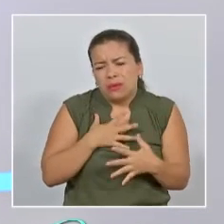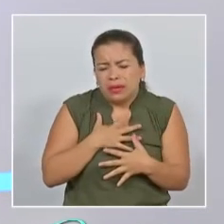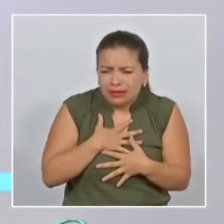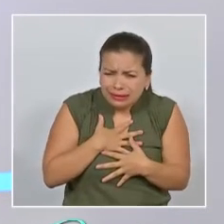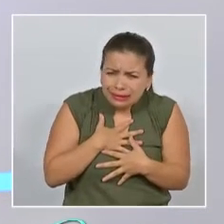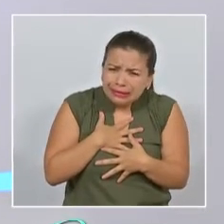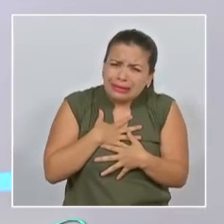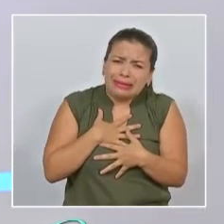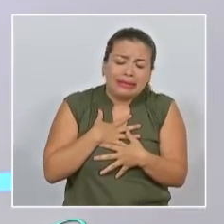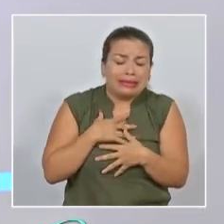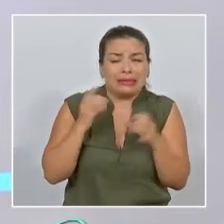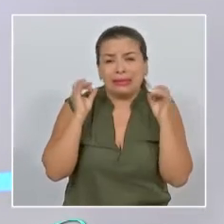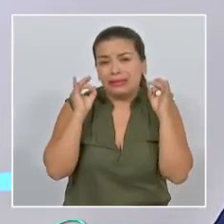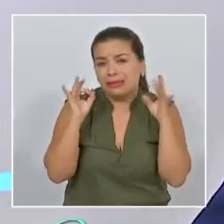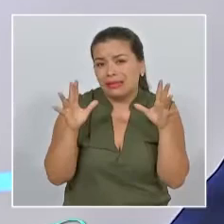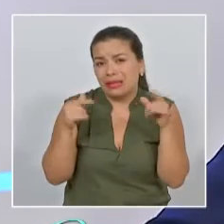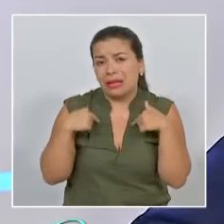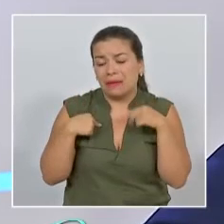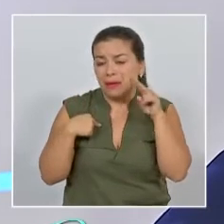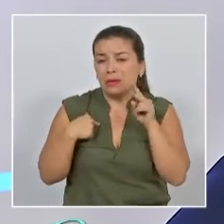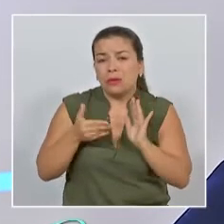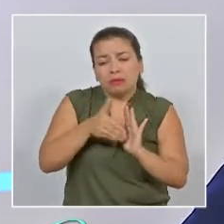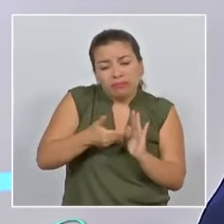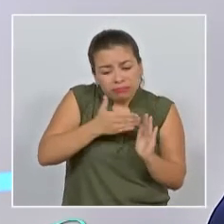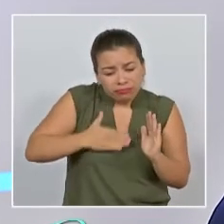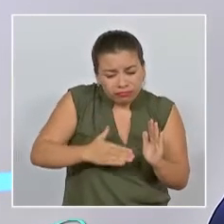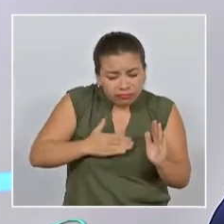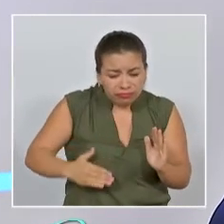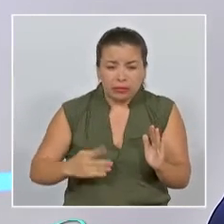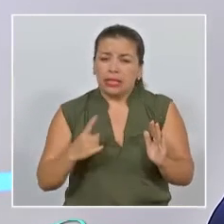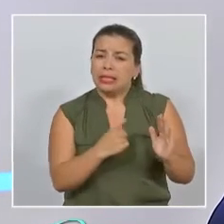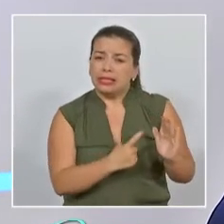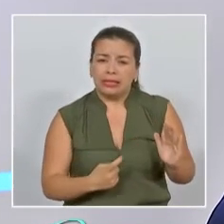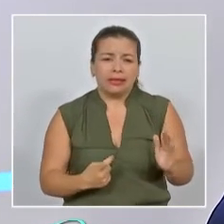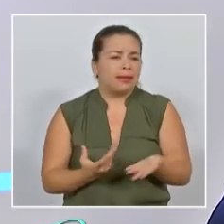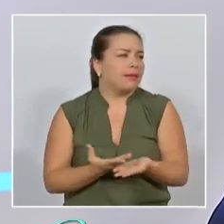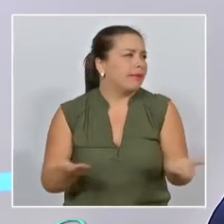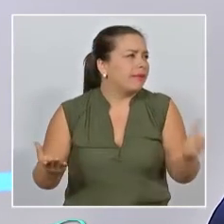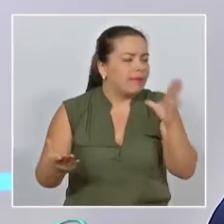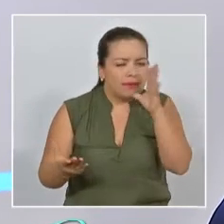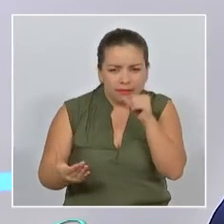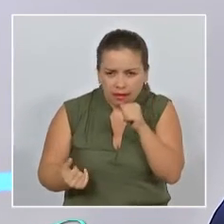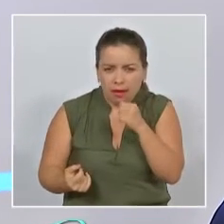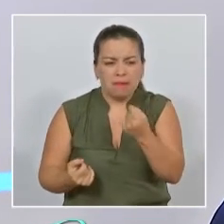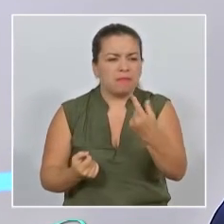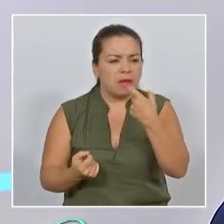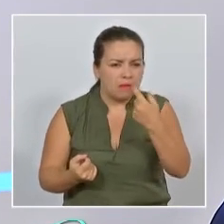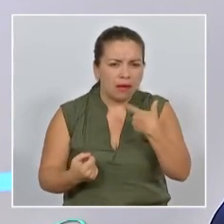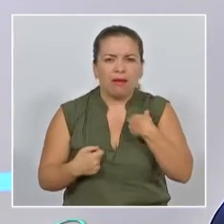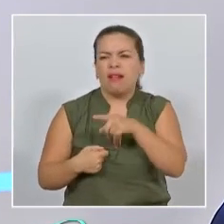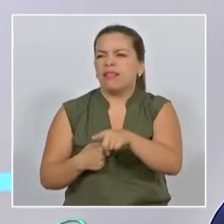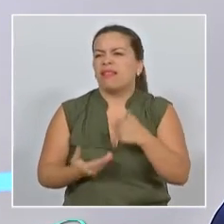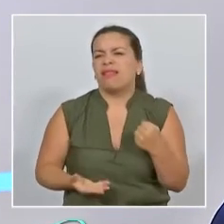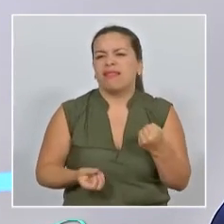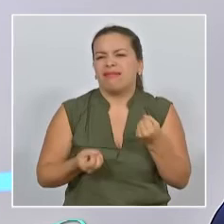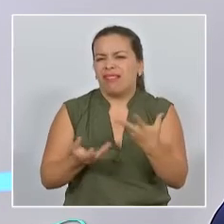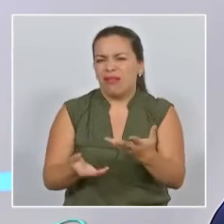es tenaz, no le alivia con nada de lo que le ha mandado la EPS, a ella le han mandado